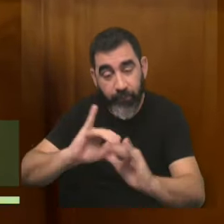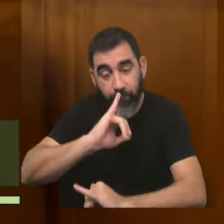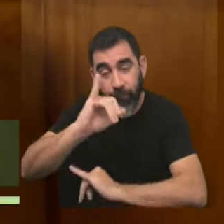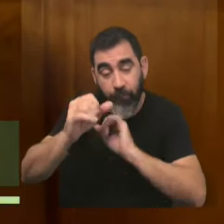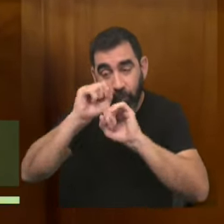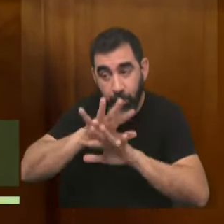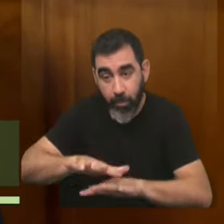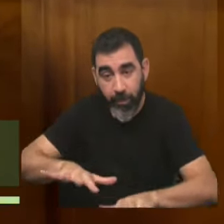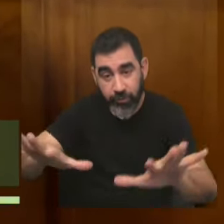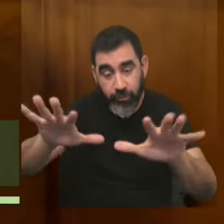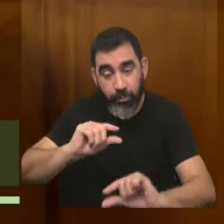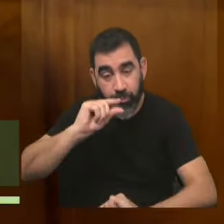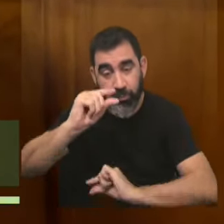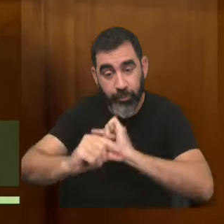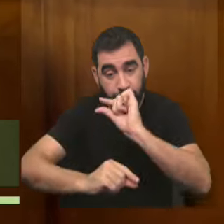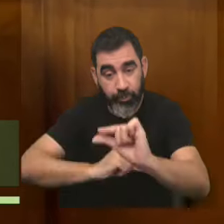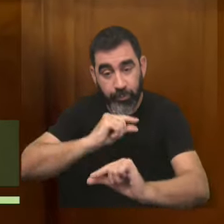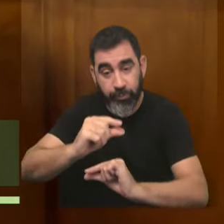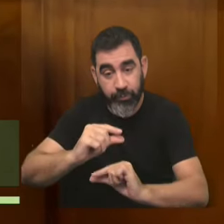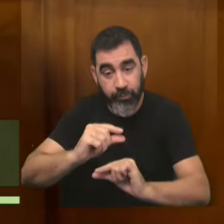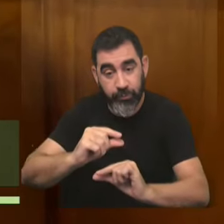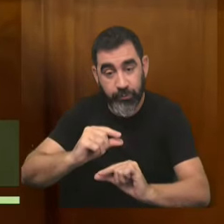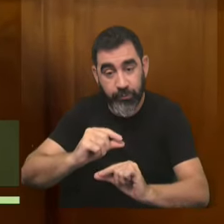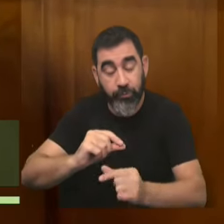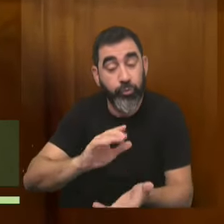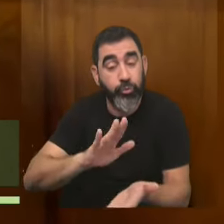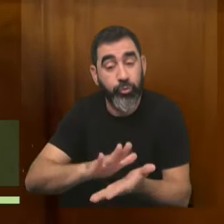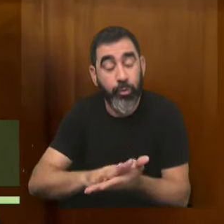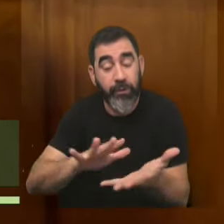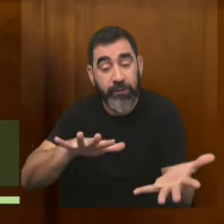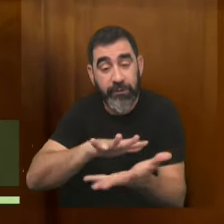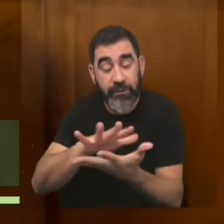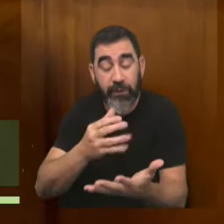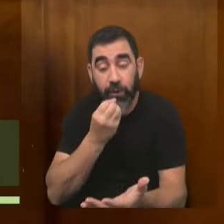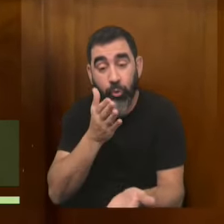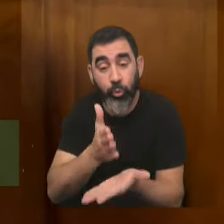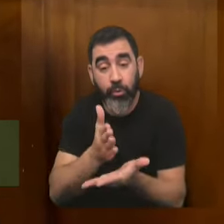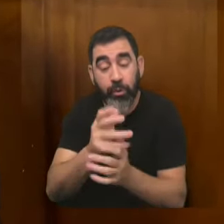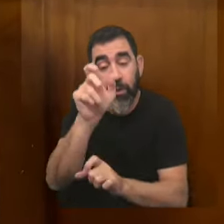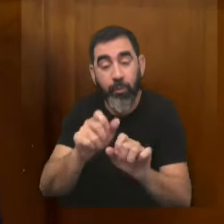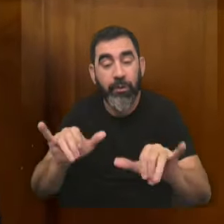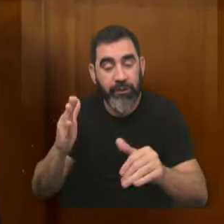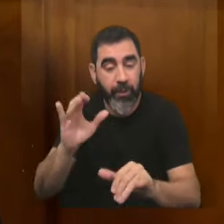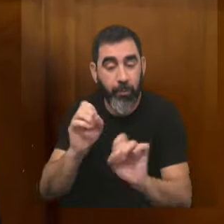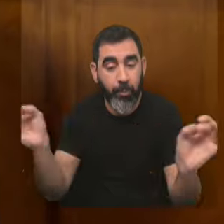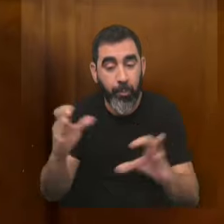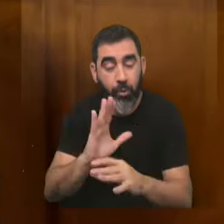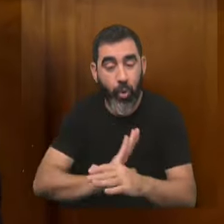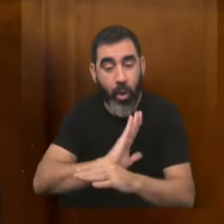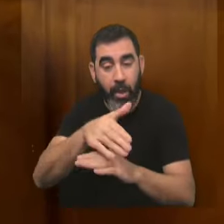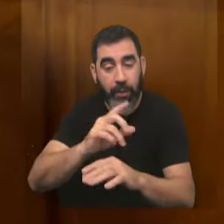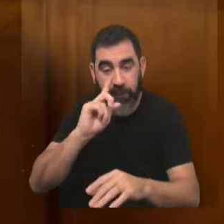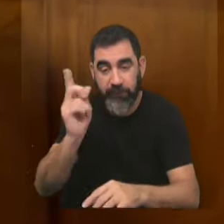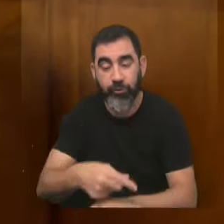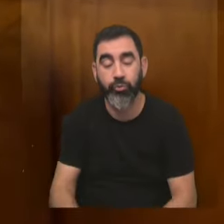información paulatinamente sobre los situaciones de crédito las personas ya pueden tener el acceso